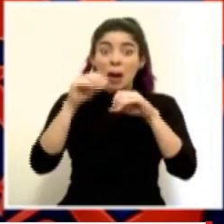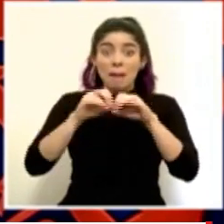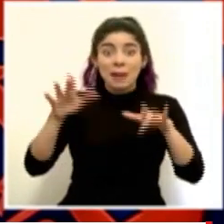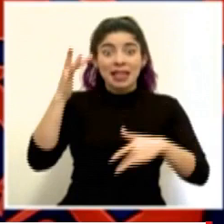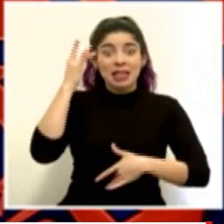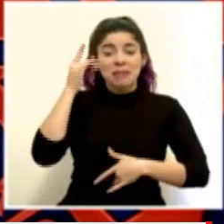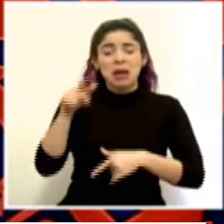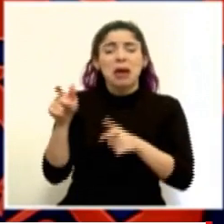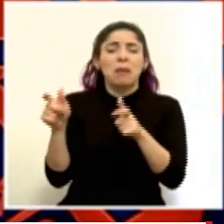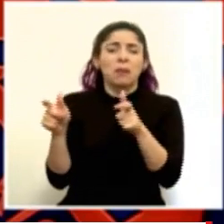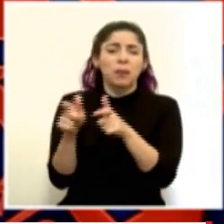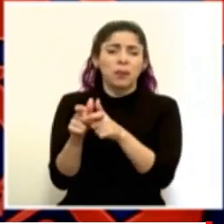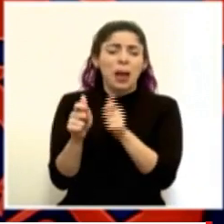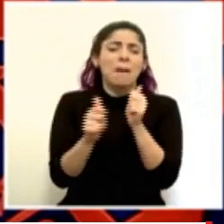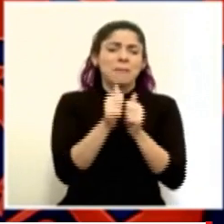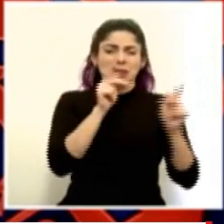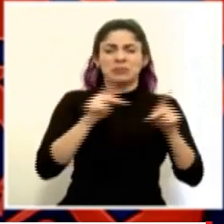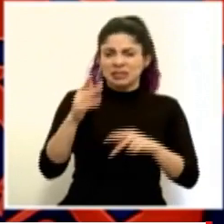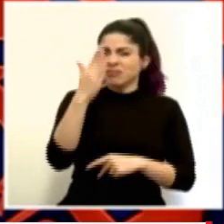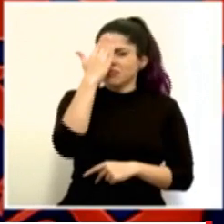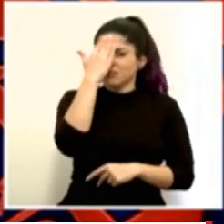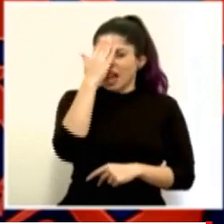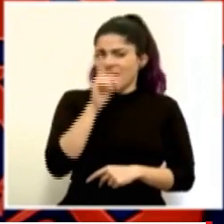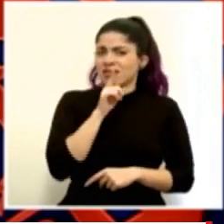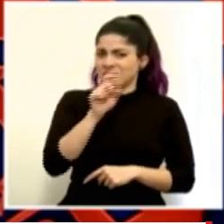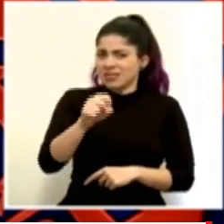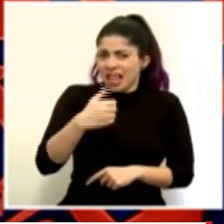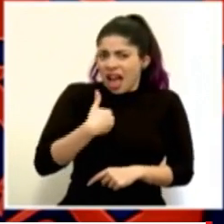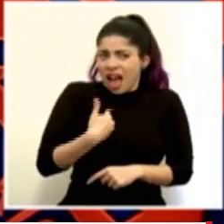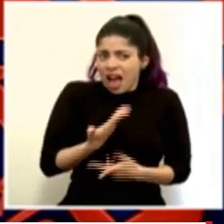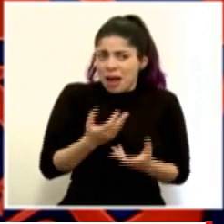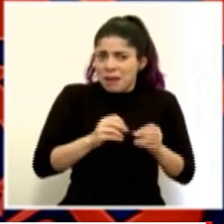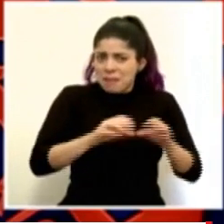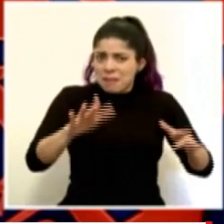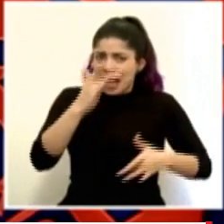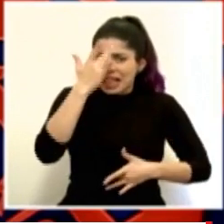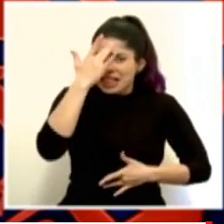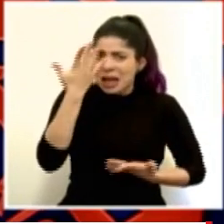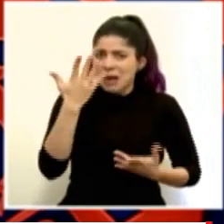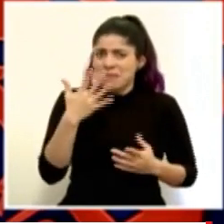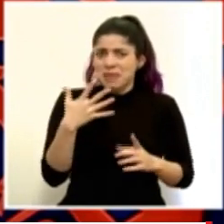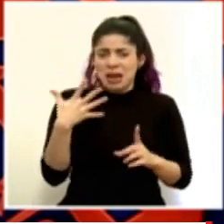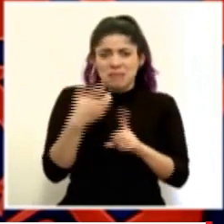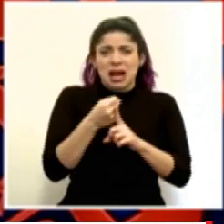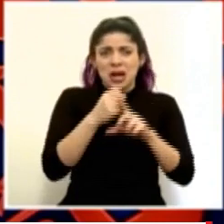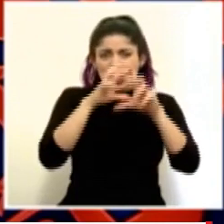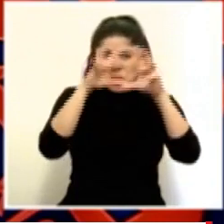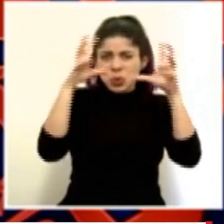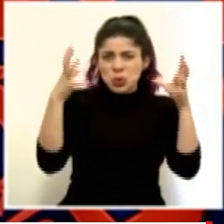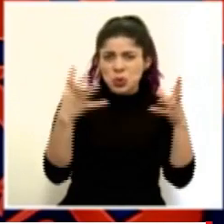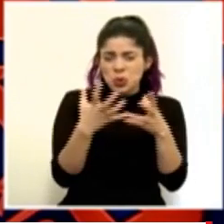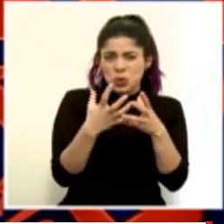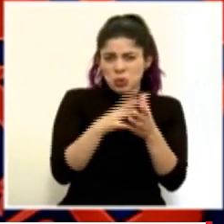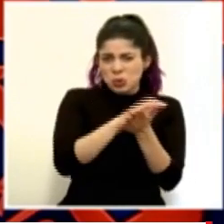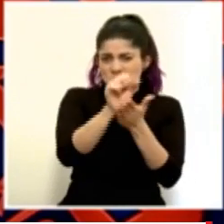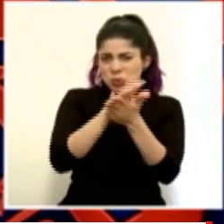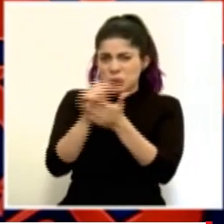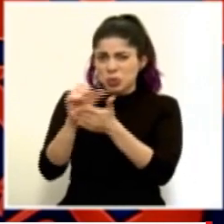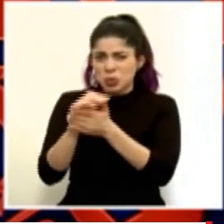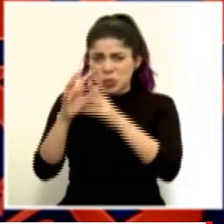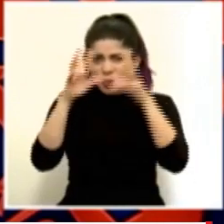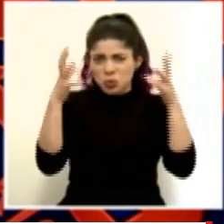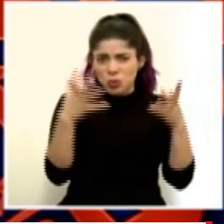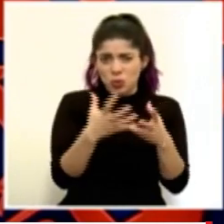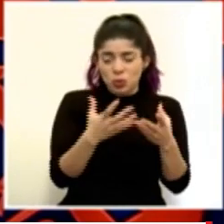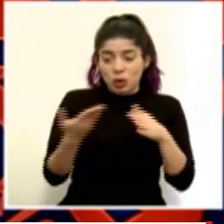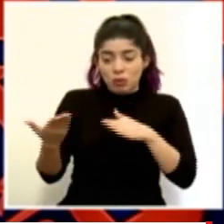los menos, que la mayoría de la gente sabe que efectivamente hay una pandemia que está arrasando el mundo entero, y que los fallecimientos